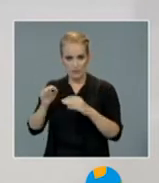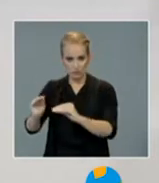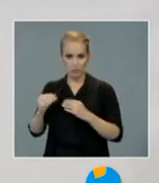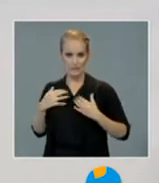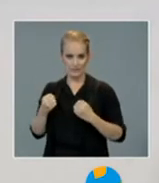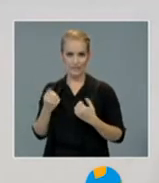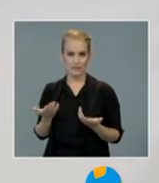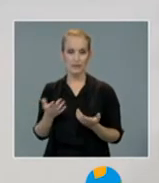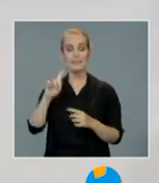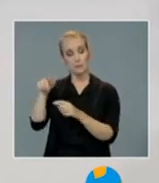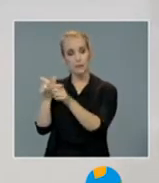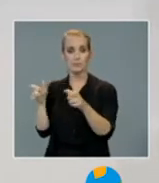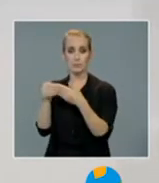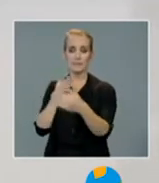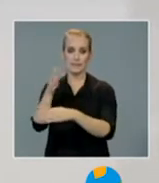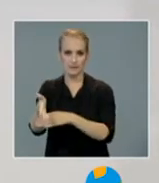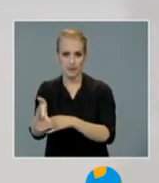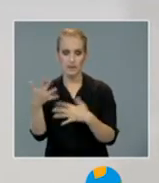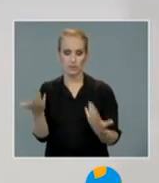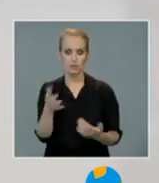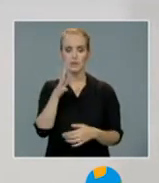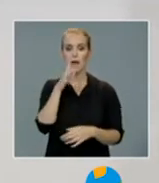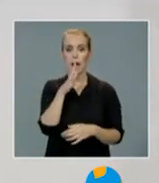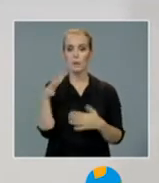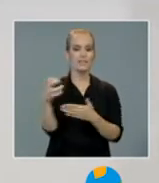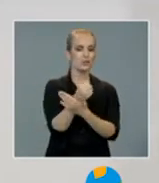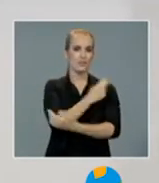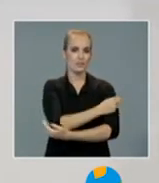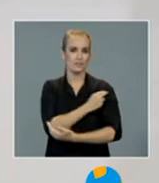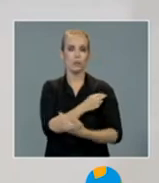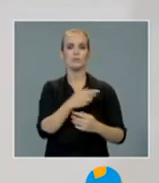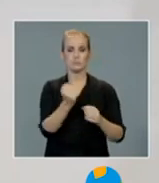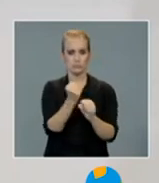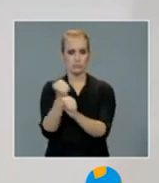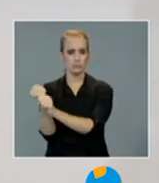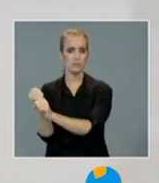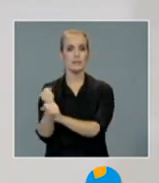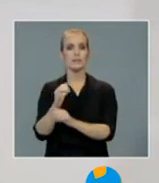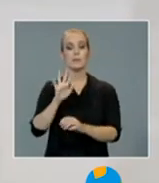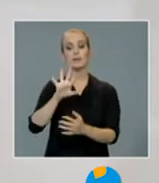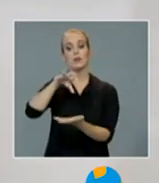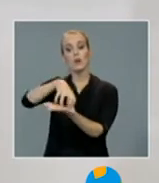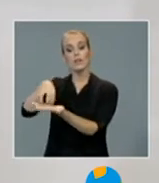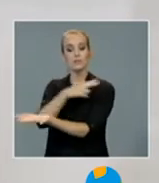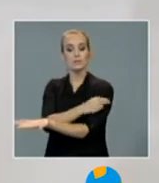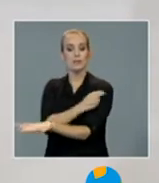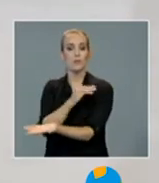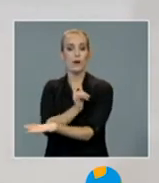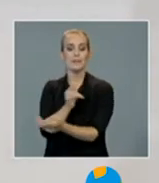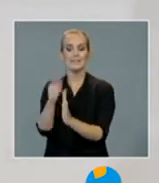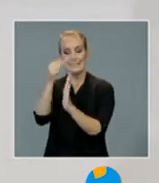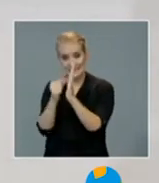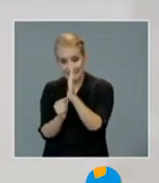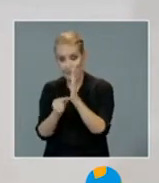tenemos todos los centros de salud están operativos y hay consultorios que no reúnen las condiciones desde el punto de vista de seguridad y